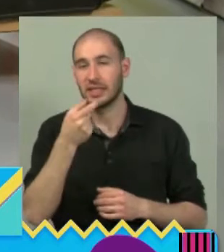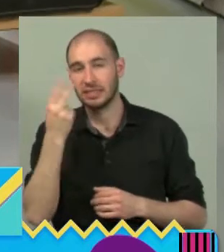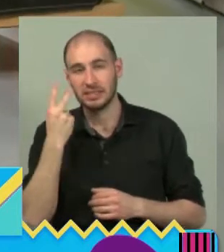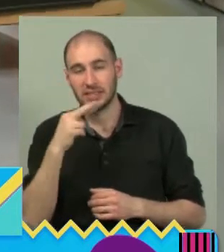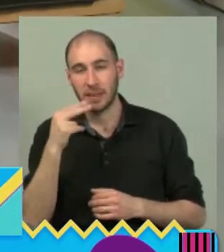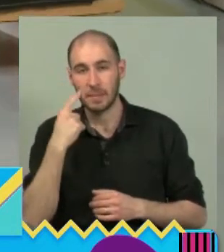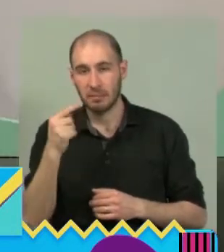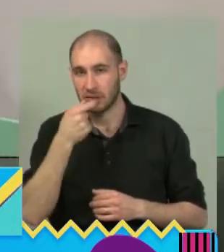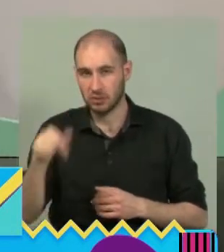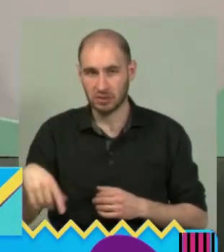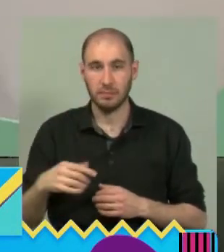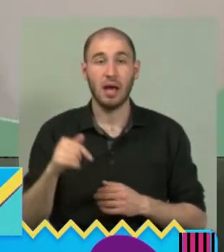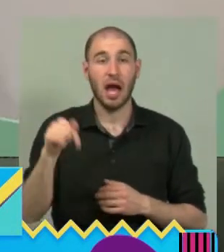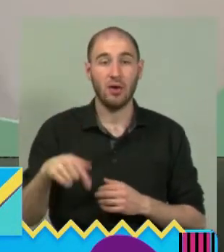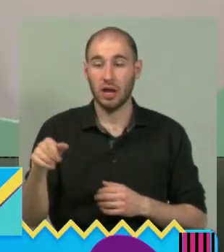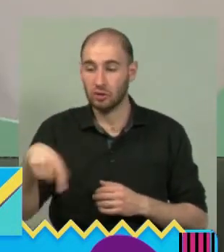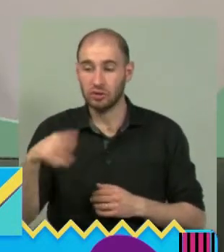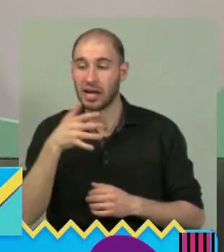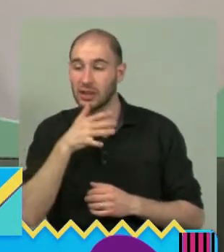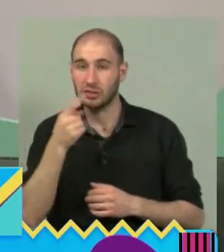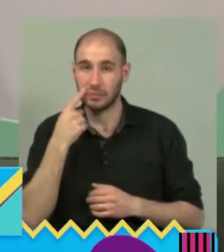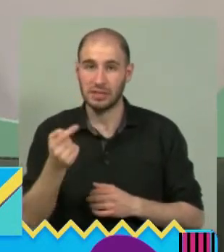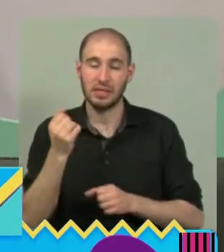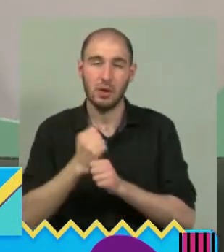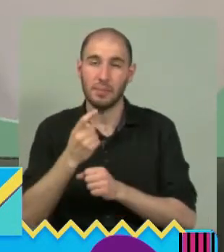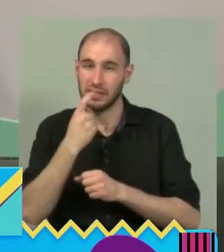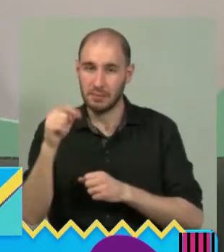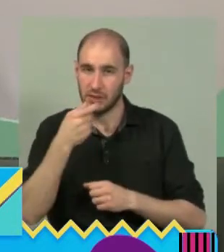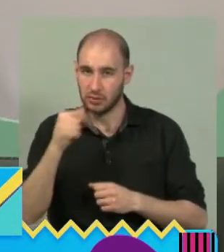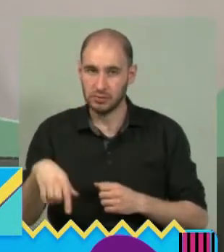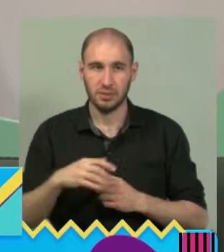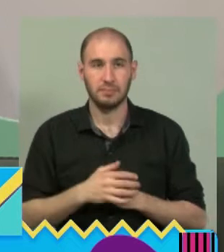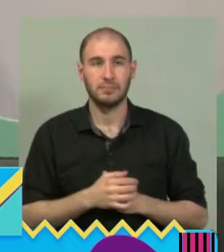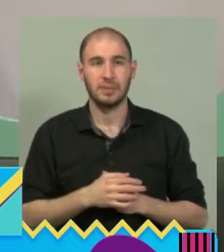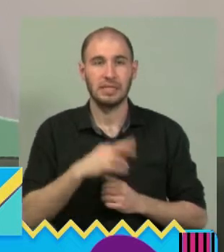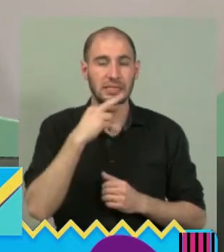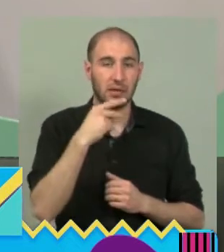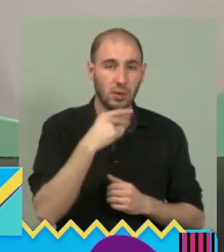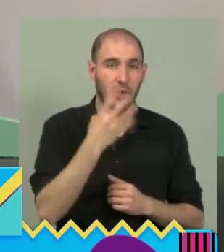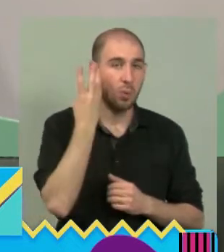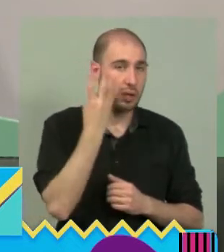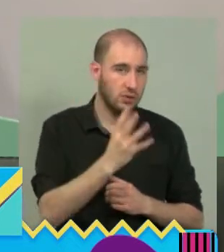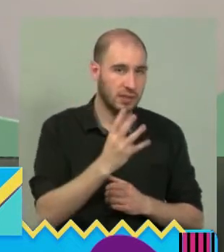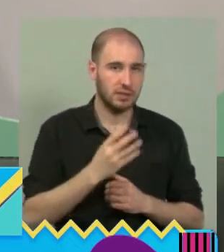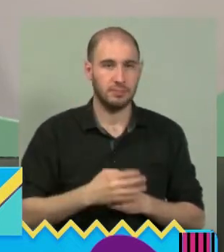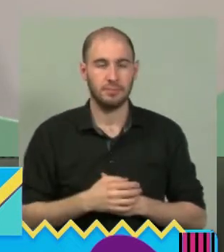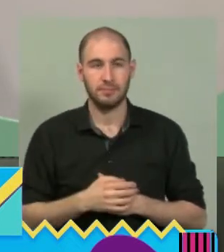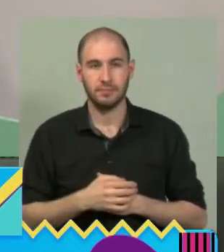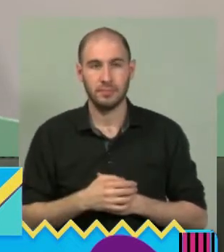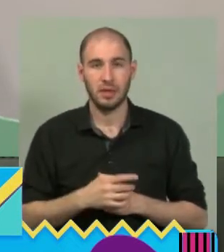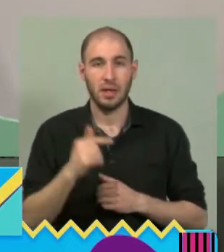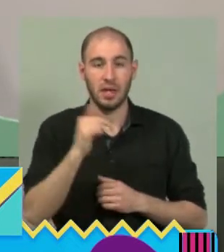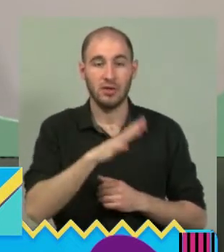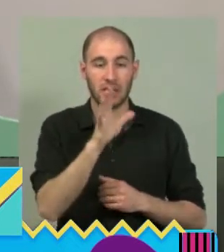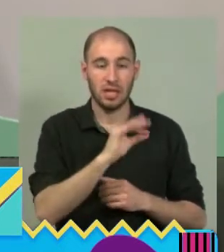teníamos nosotros. Hoy nosotros tenemos 14.000 trabajadores metalúrgicos en la provincia, San Juan tiene 4.000. Es decir, ellos